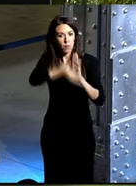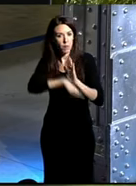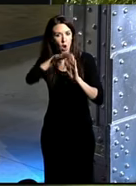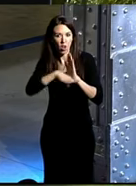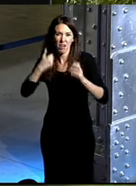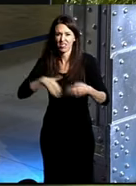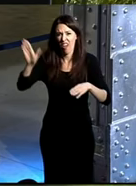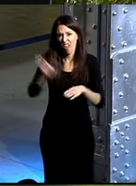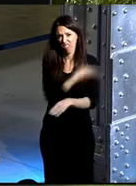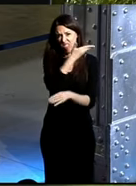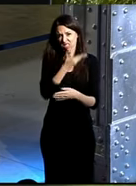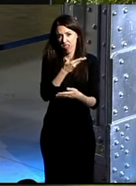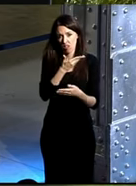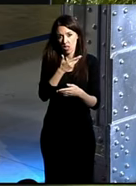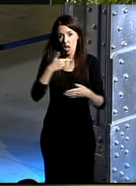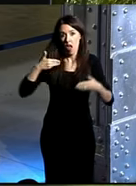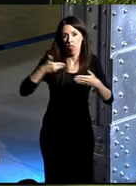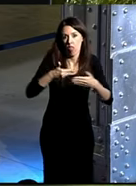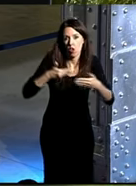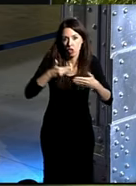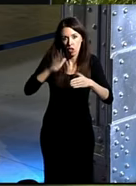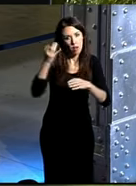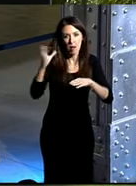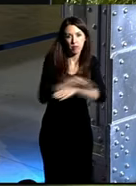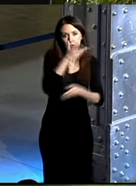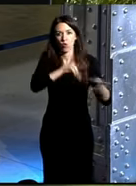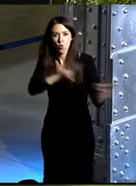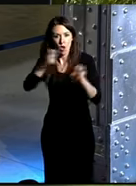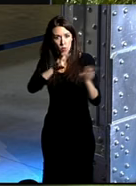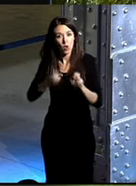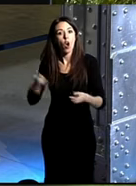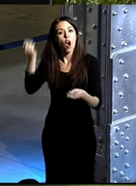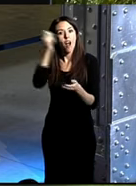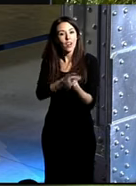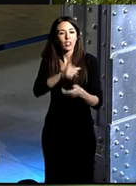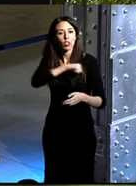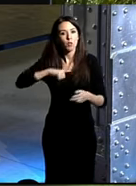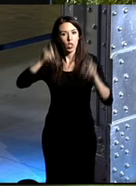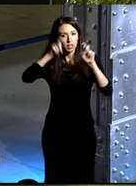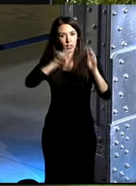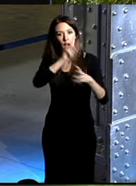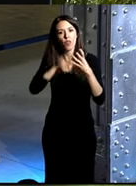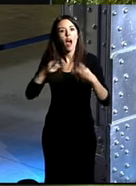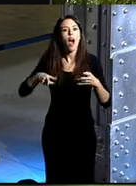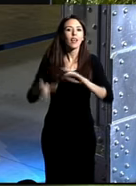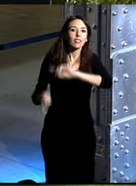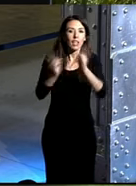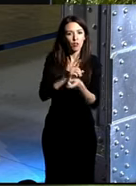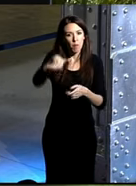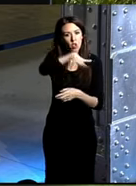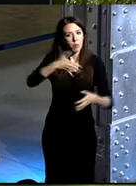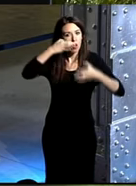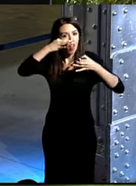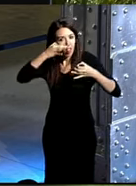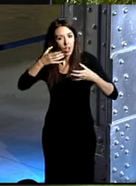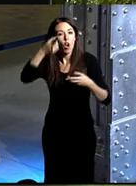se quedan desfasados en cortos plazos de tiempo, los retos de la individualización de la enseñanza, la transformación de los espacios físicos